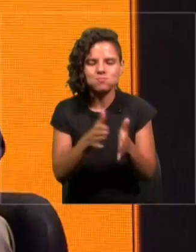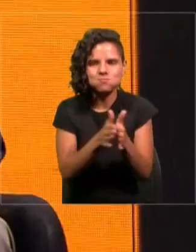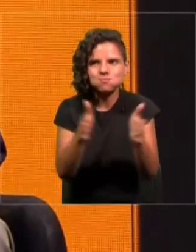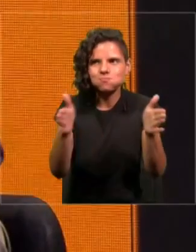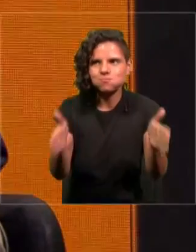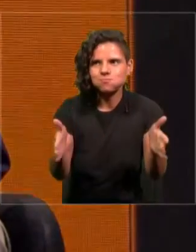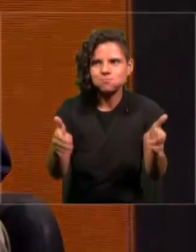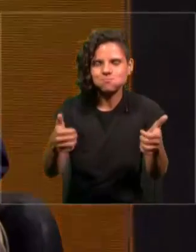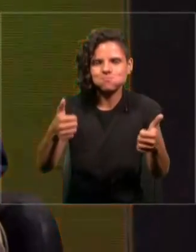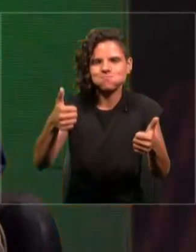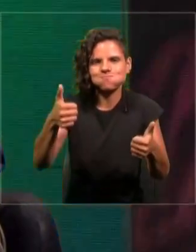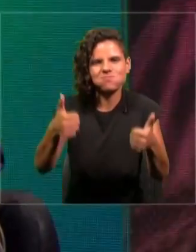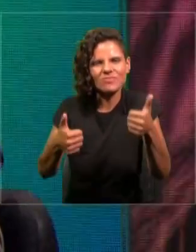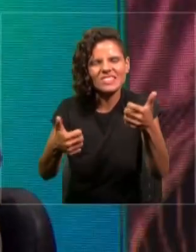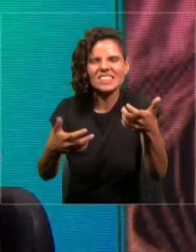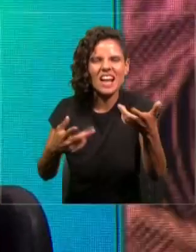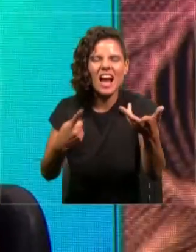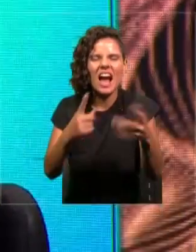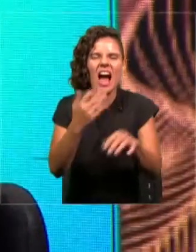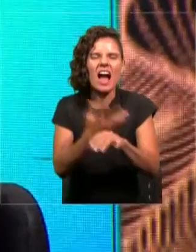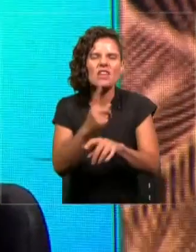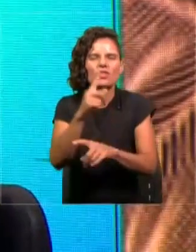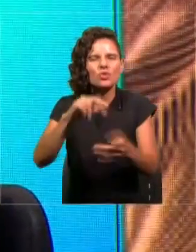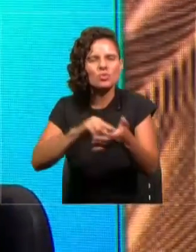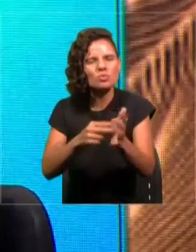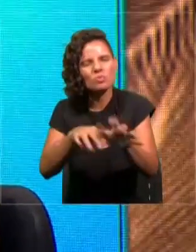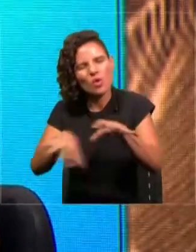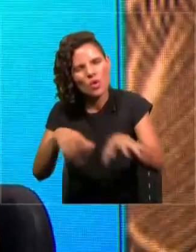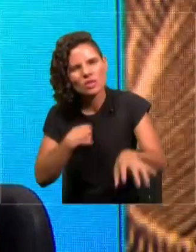a facts, hechos.